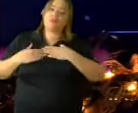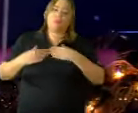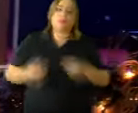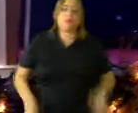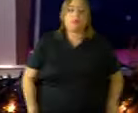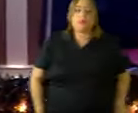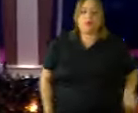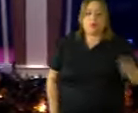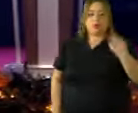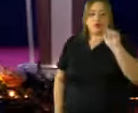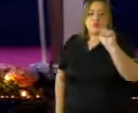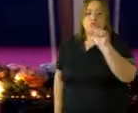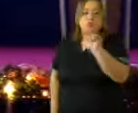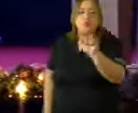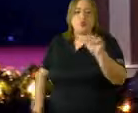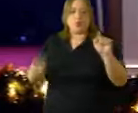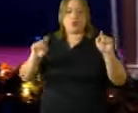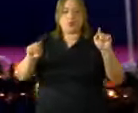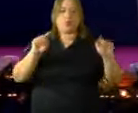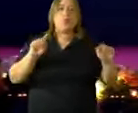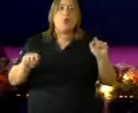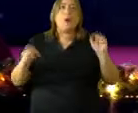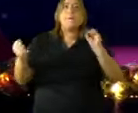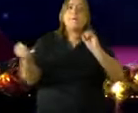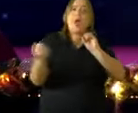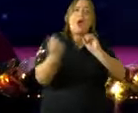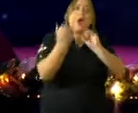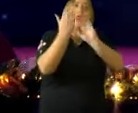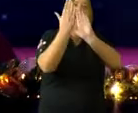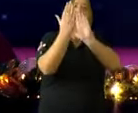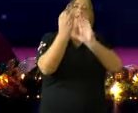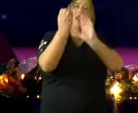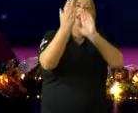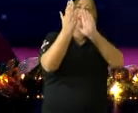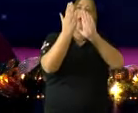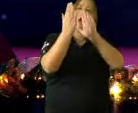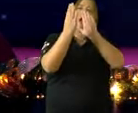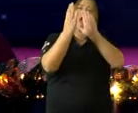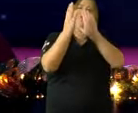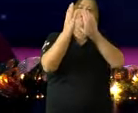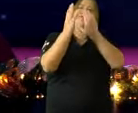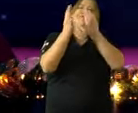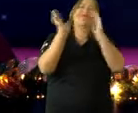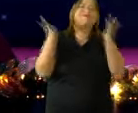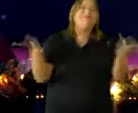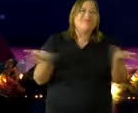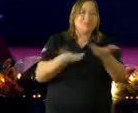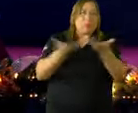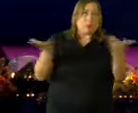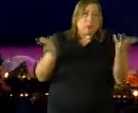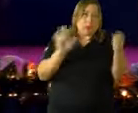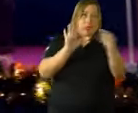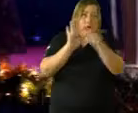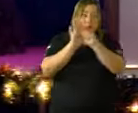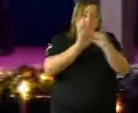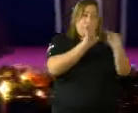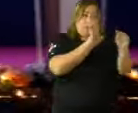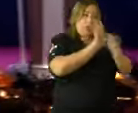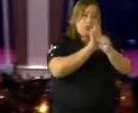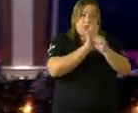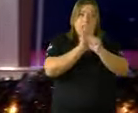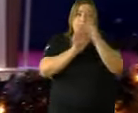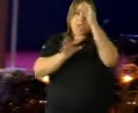Usted se está equipando para enfrentar un mundo negativo, un mundo pesadumbrado, un mundo que ha perdido